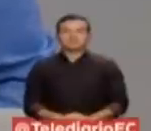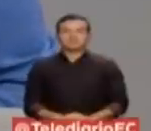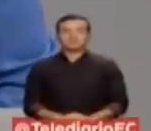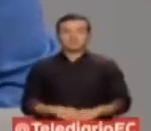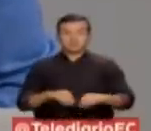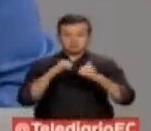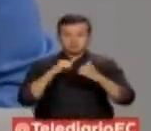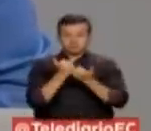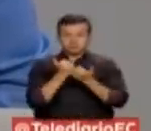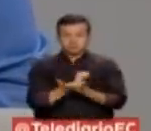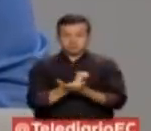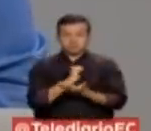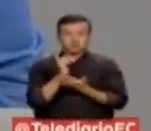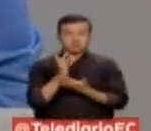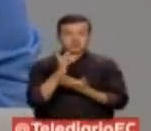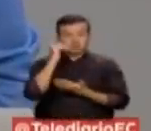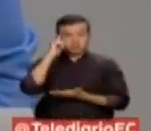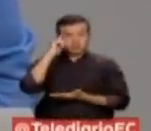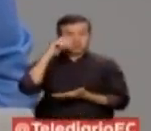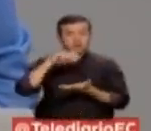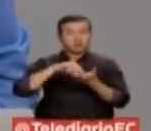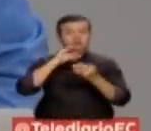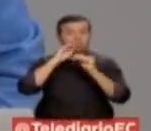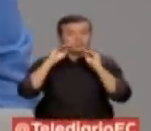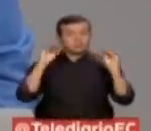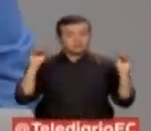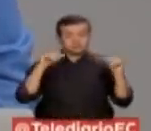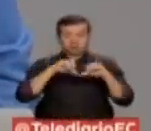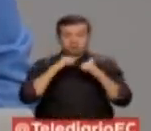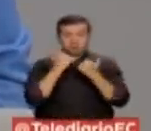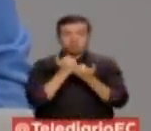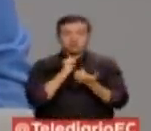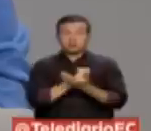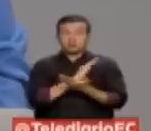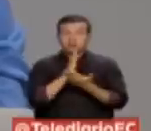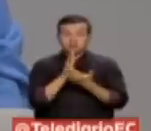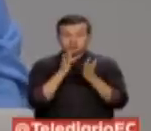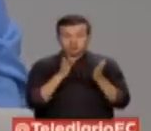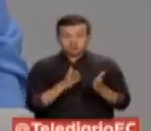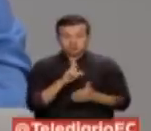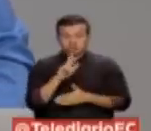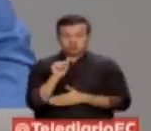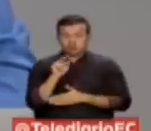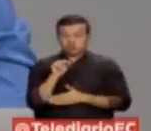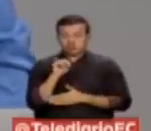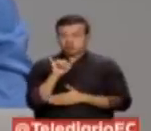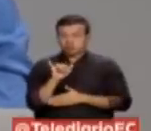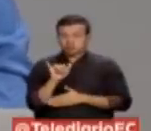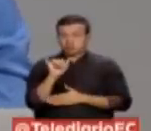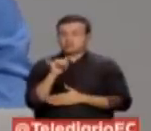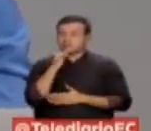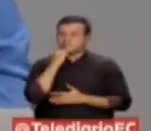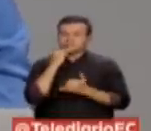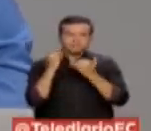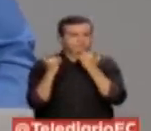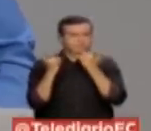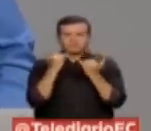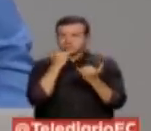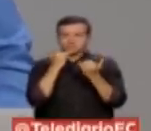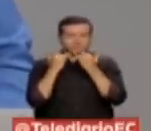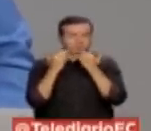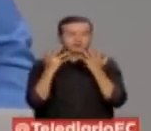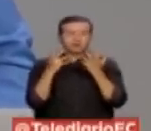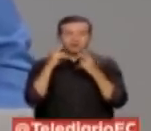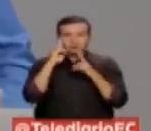la asamblea nacional y el gobierno insisten en que el asambleísta Rony aliaga buscó un camino equivocado para